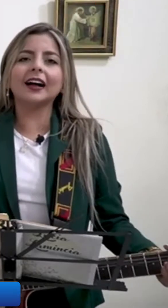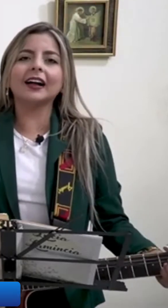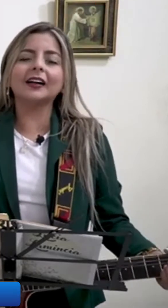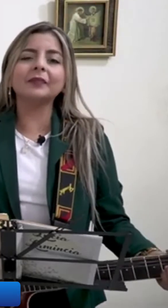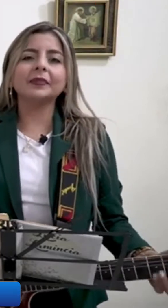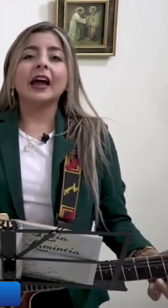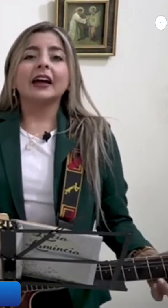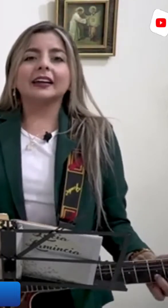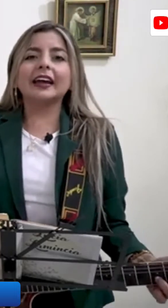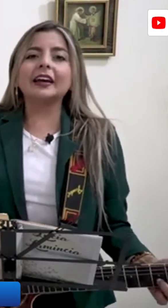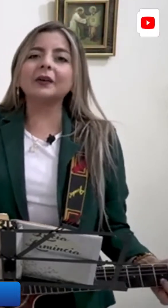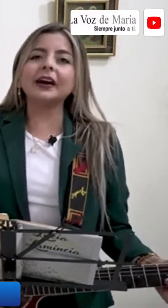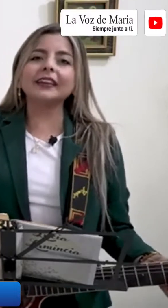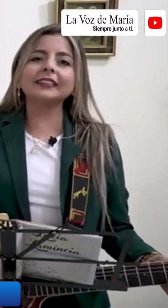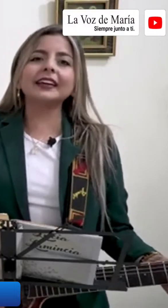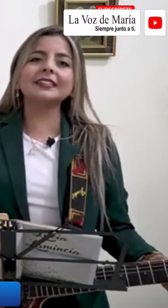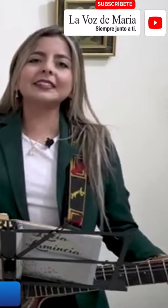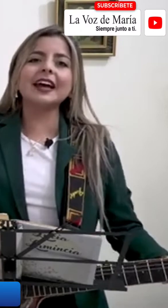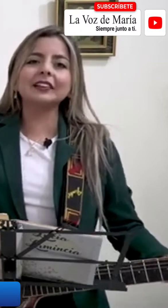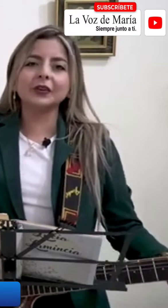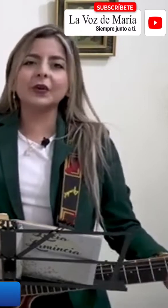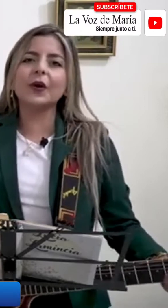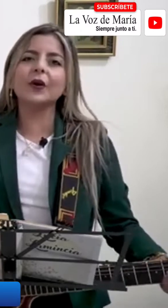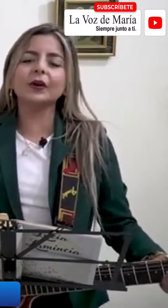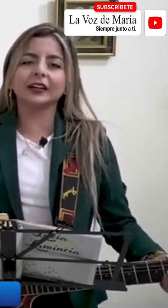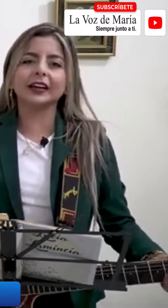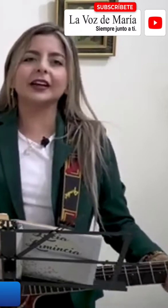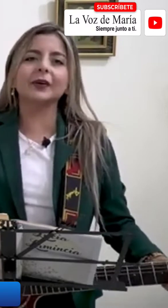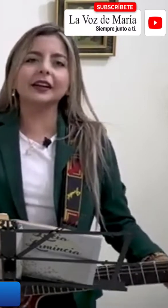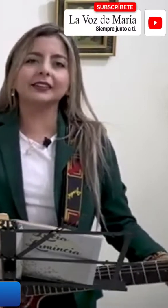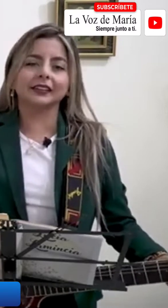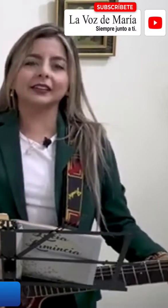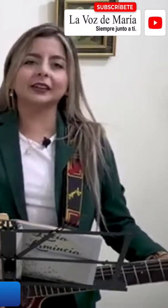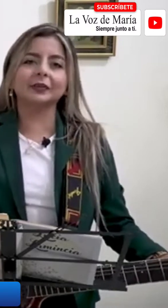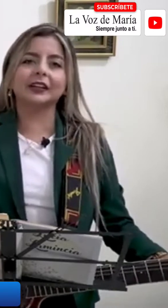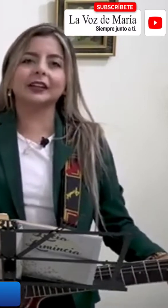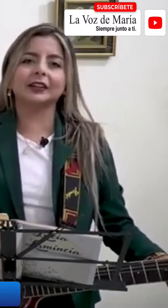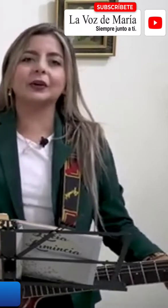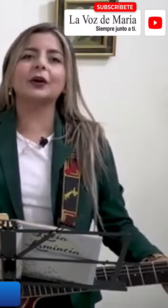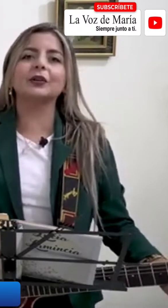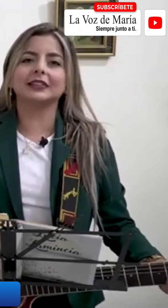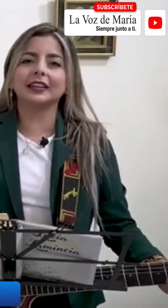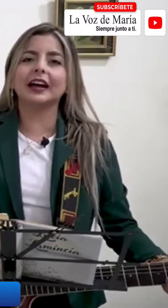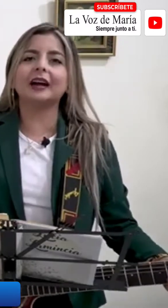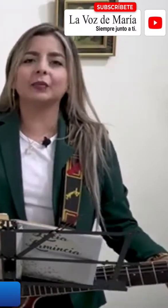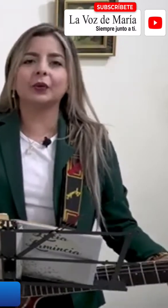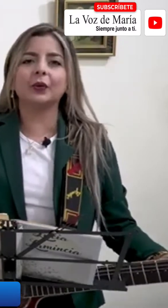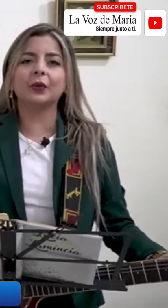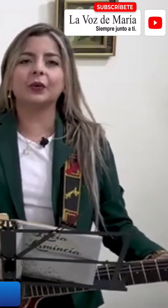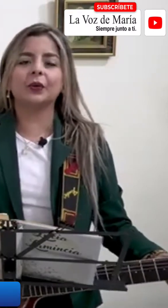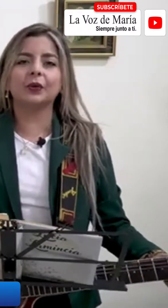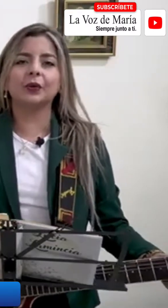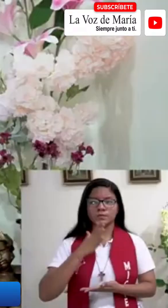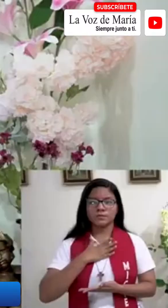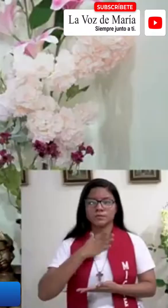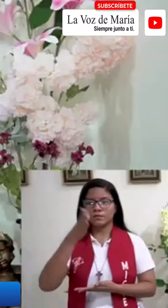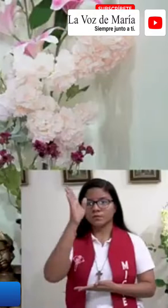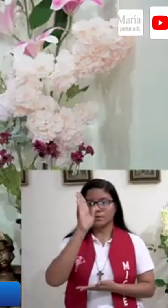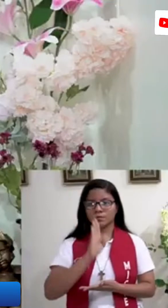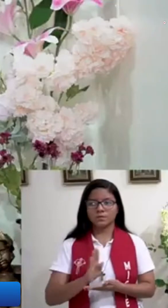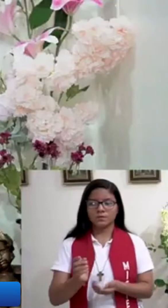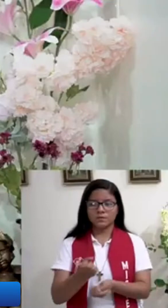aleluya. Creo en ti, Señor, creo en ti, mi Dios de